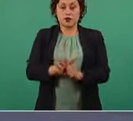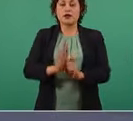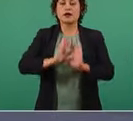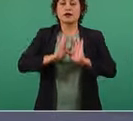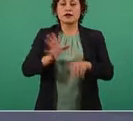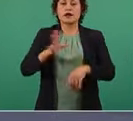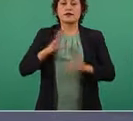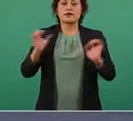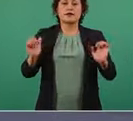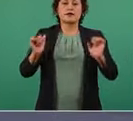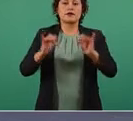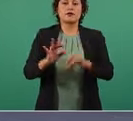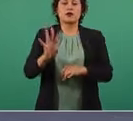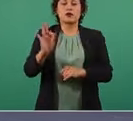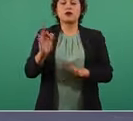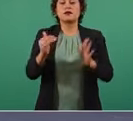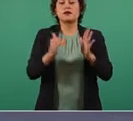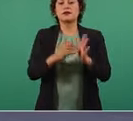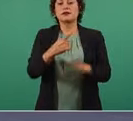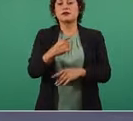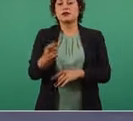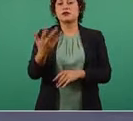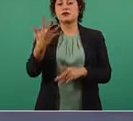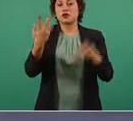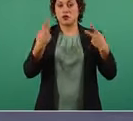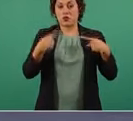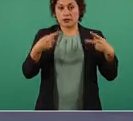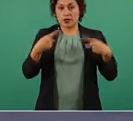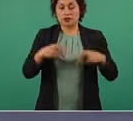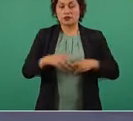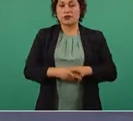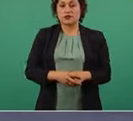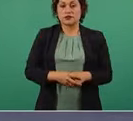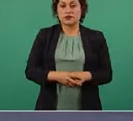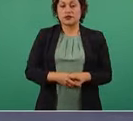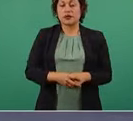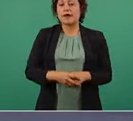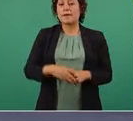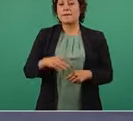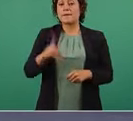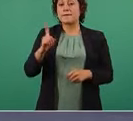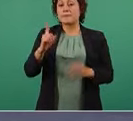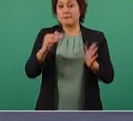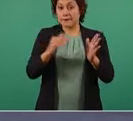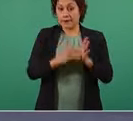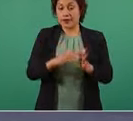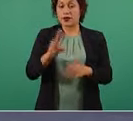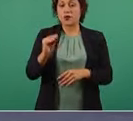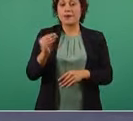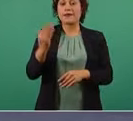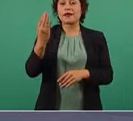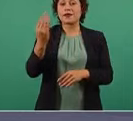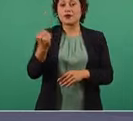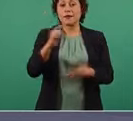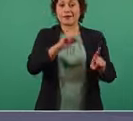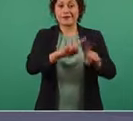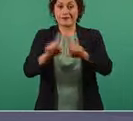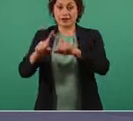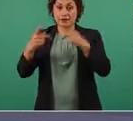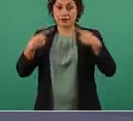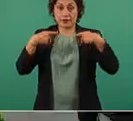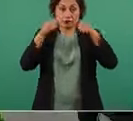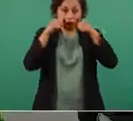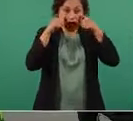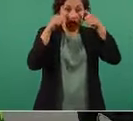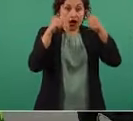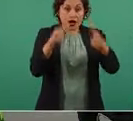desplegados 40.105 elementos, se han atendido a 1.099 pacientes a todo lo largo de estas jornadas